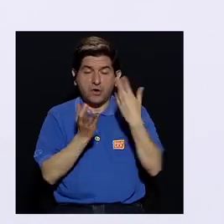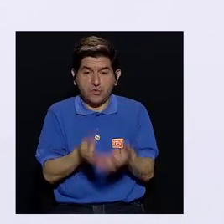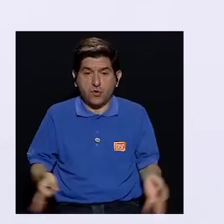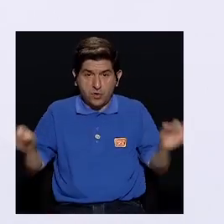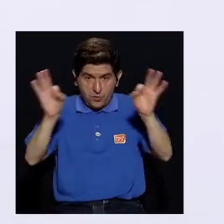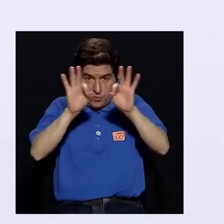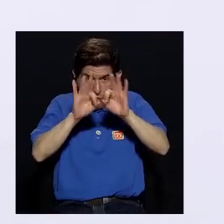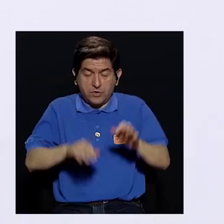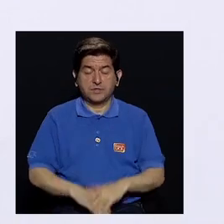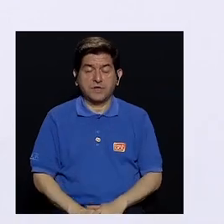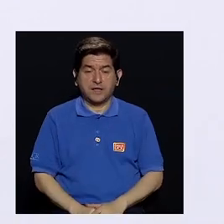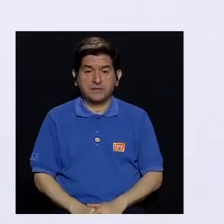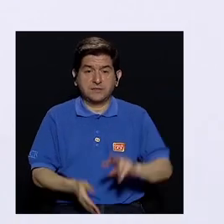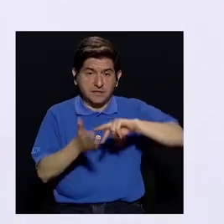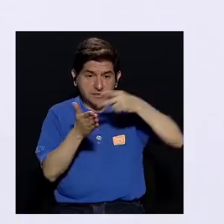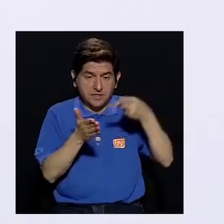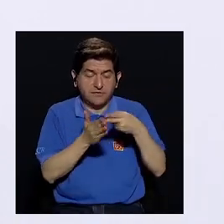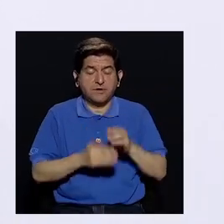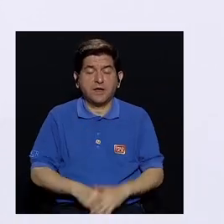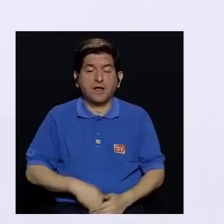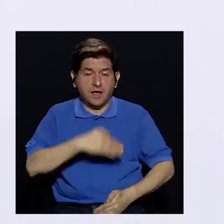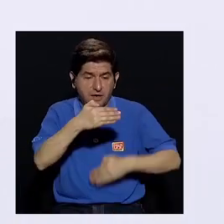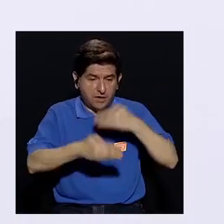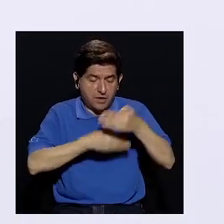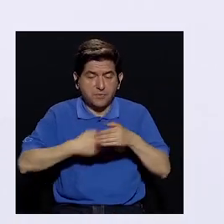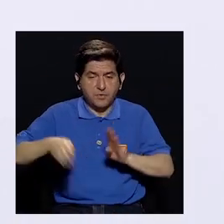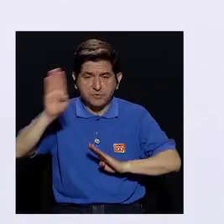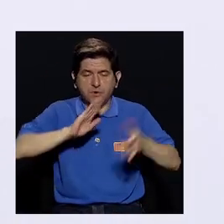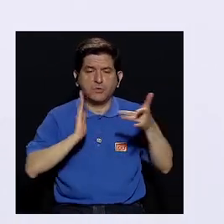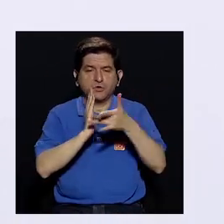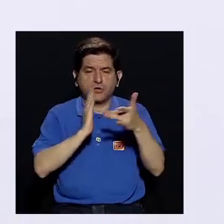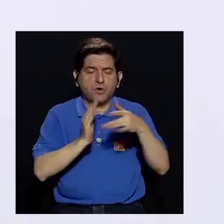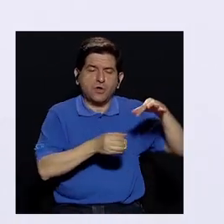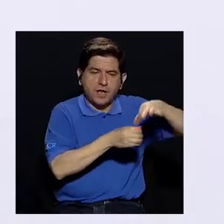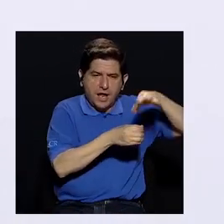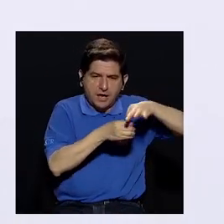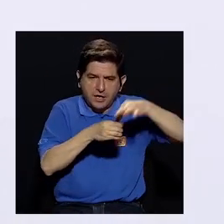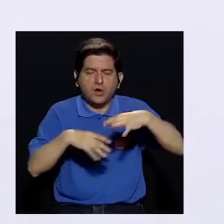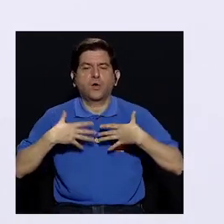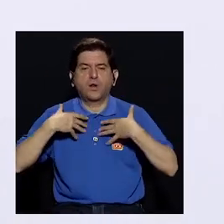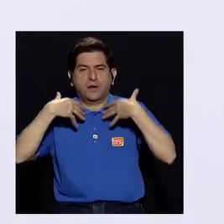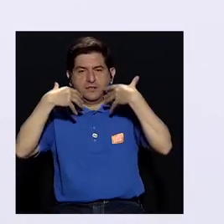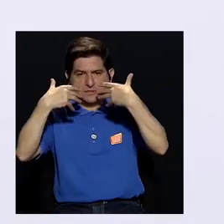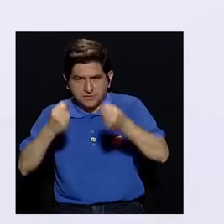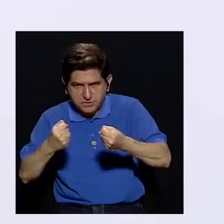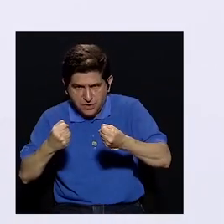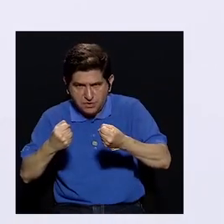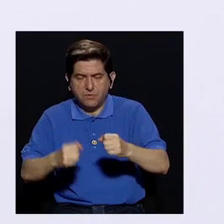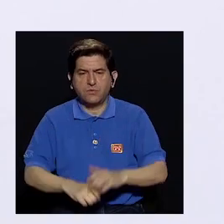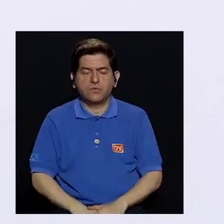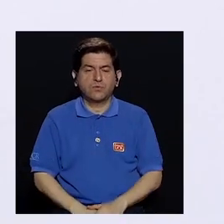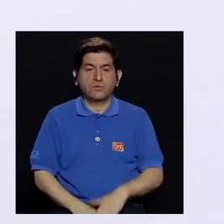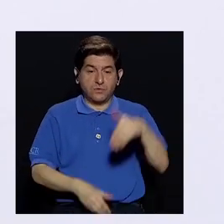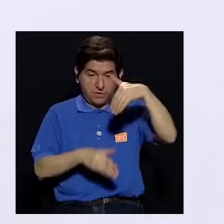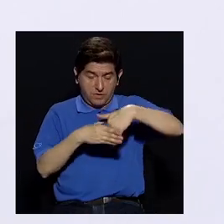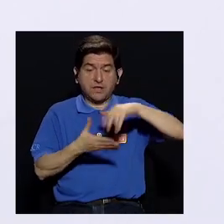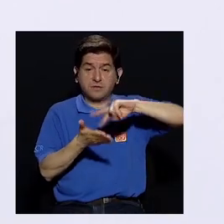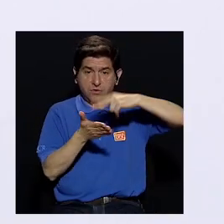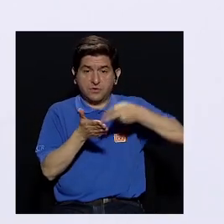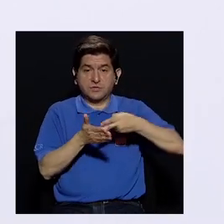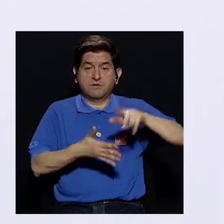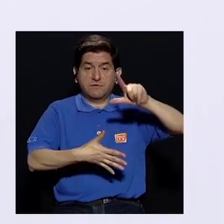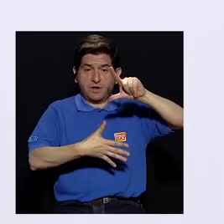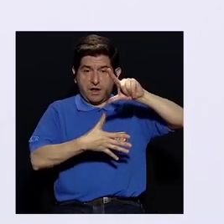muy importante en el desarrollo de la biotecnología en la parte agrícola en la parte de salud dentro de américa